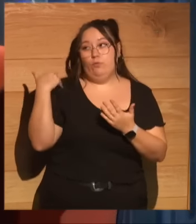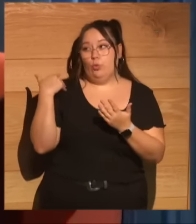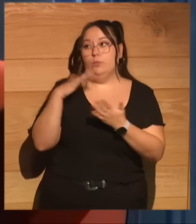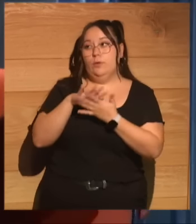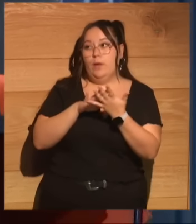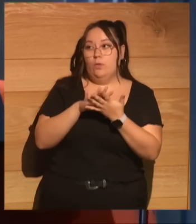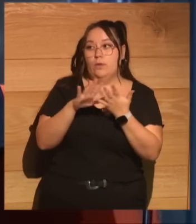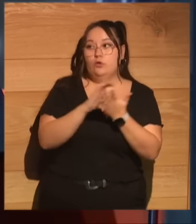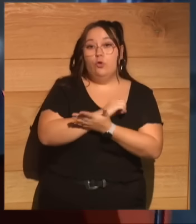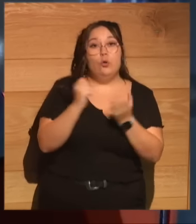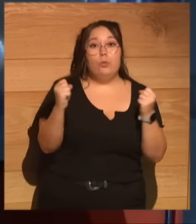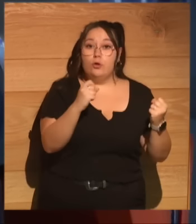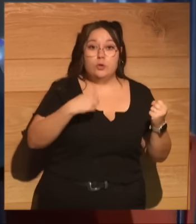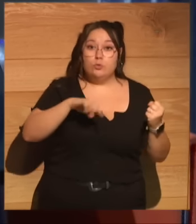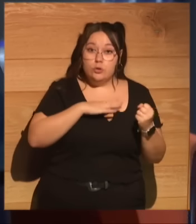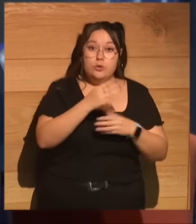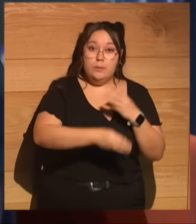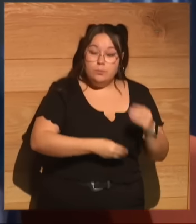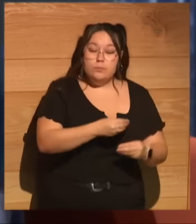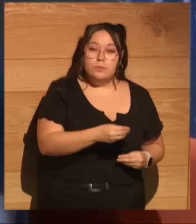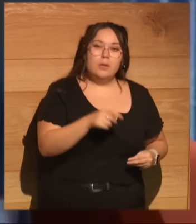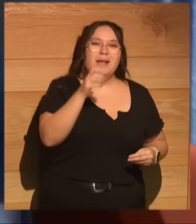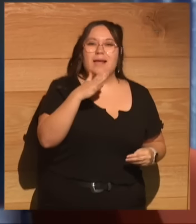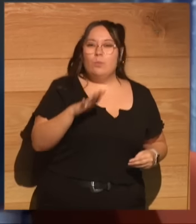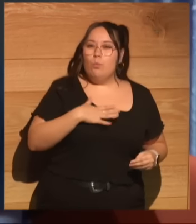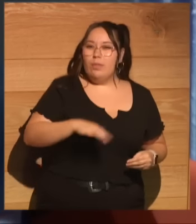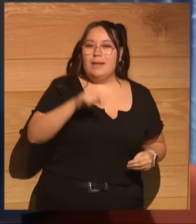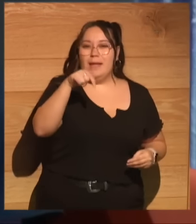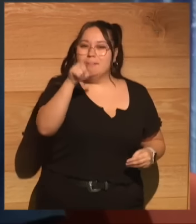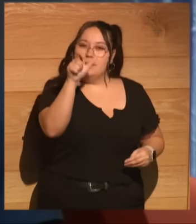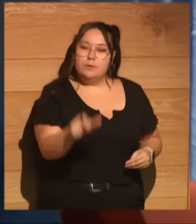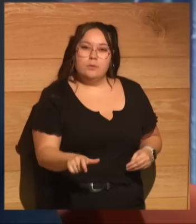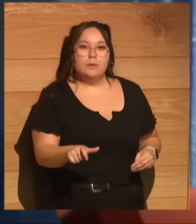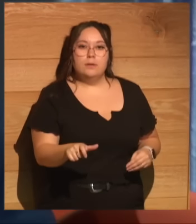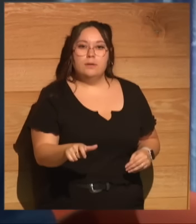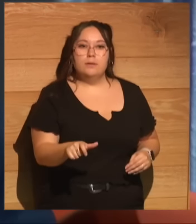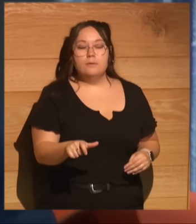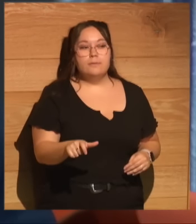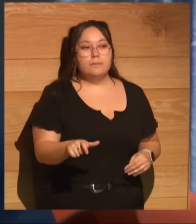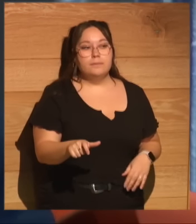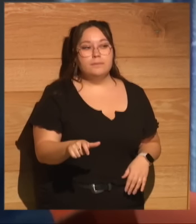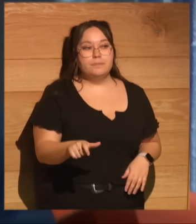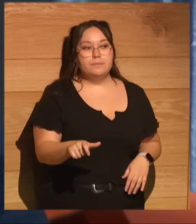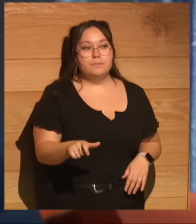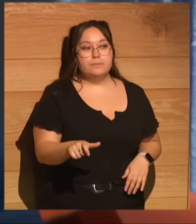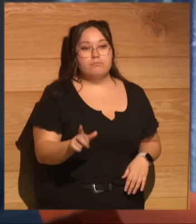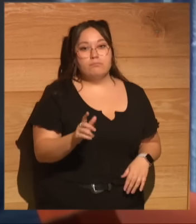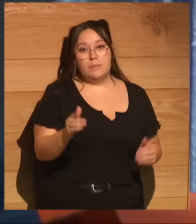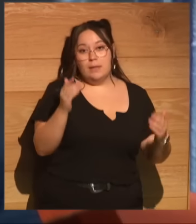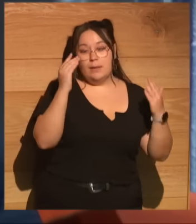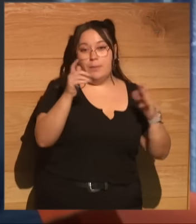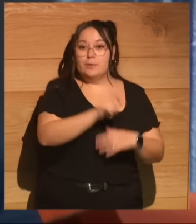este programa, de todos los todopoderosos que hemos tenido en este programa, quizás sea al que más le agradecen o le agradecemos